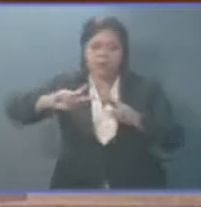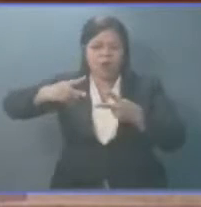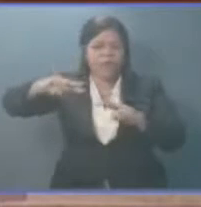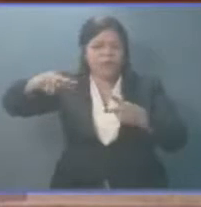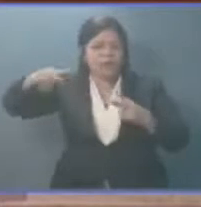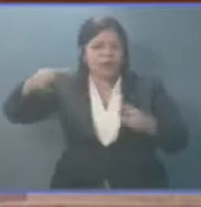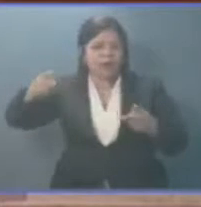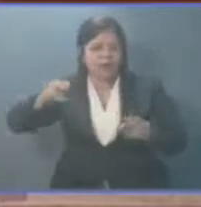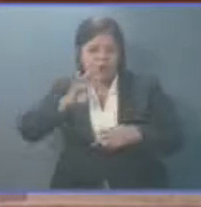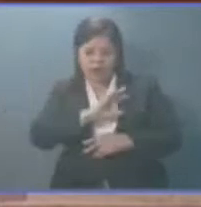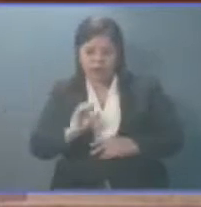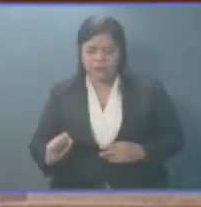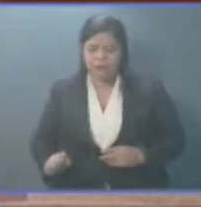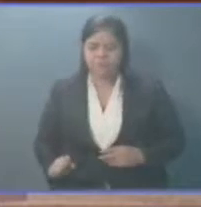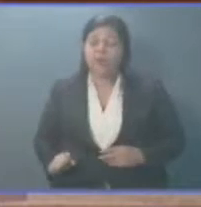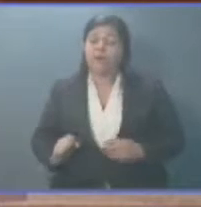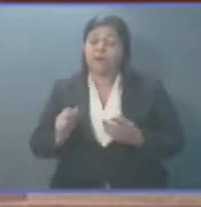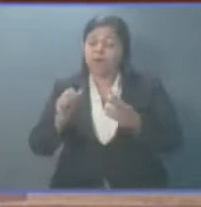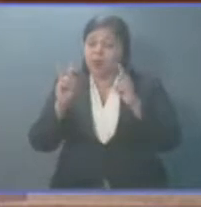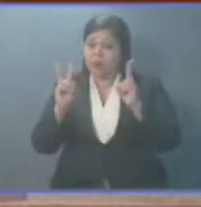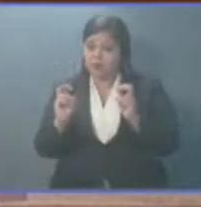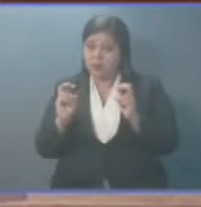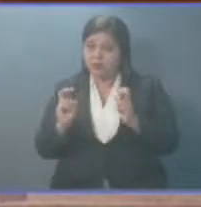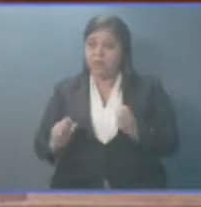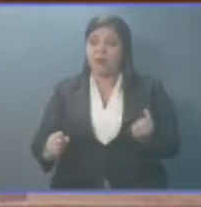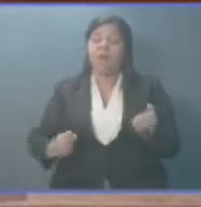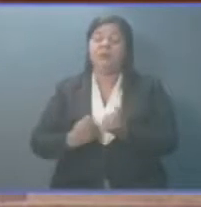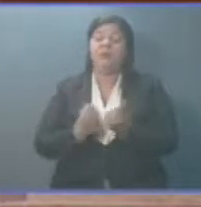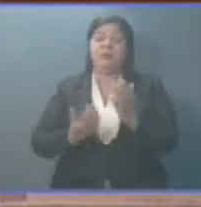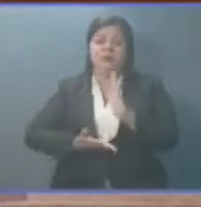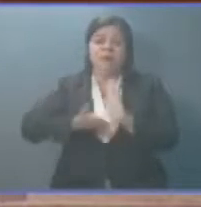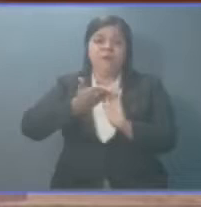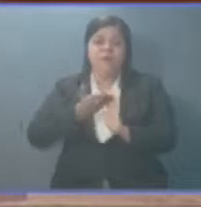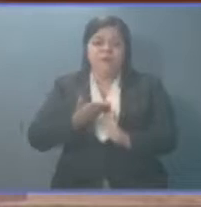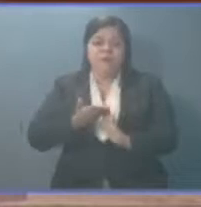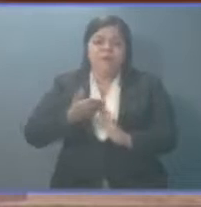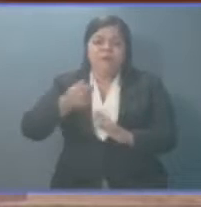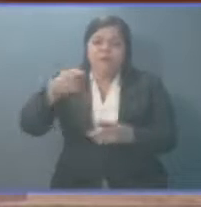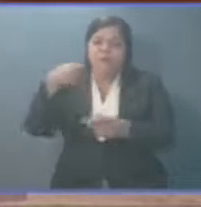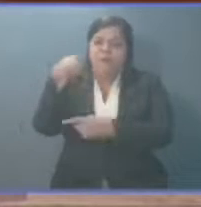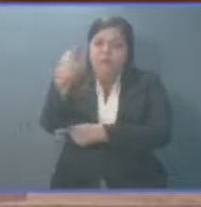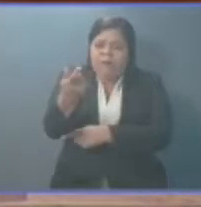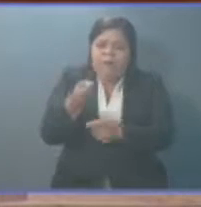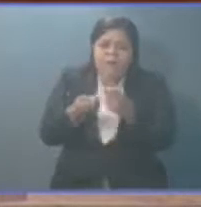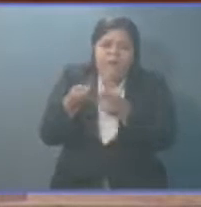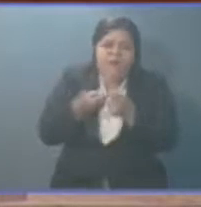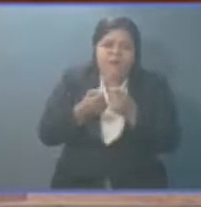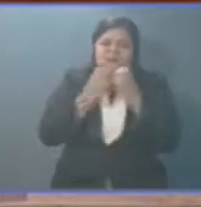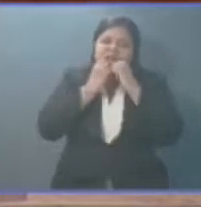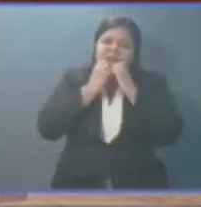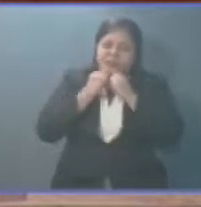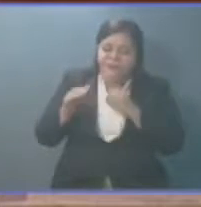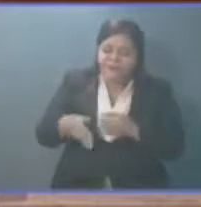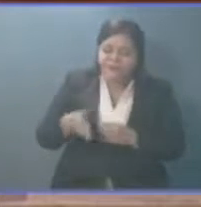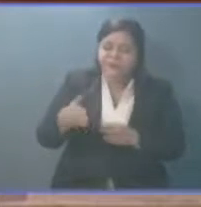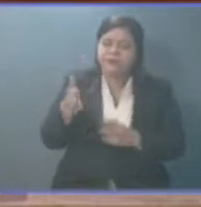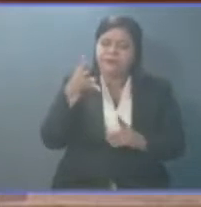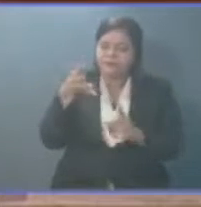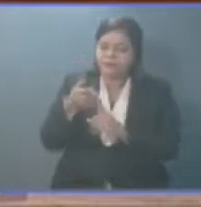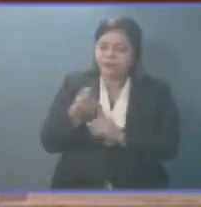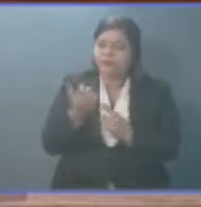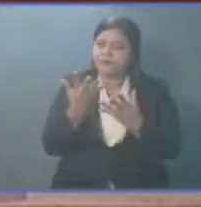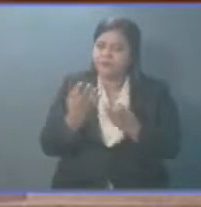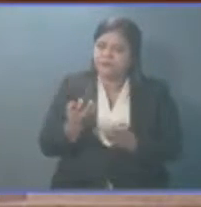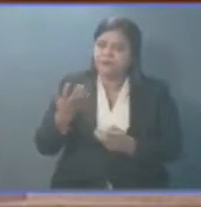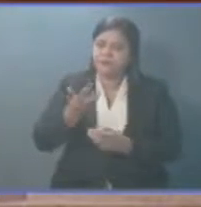salvadoreño. En relación al aprovechamiento y desarrollo de la pesca y la acuacultura, las acciones realizadas tienen como objetivo